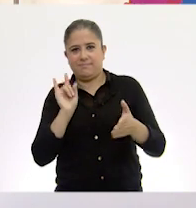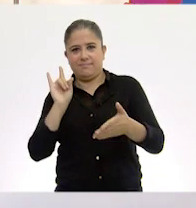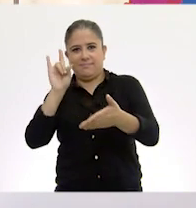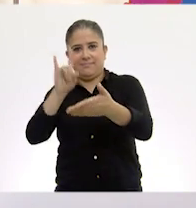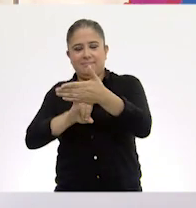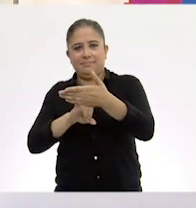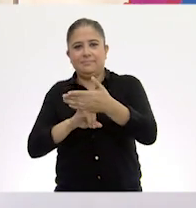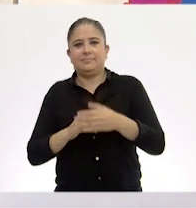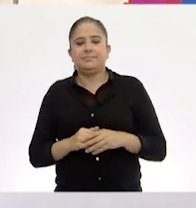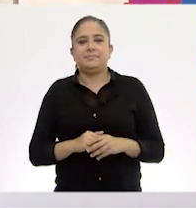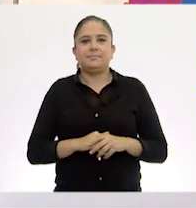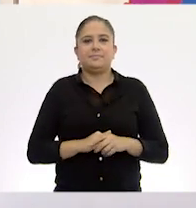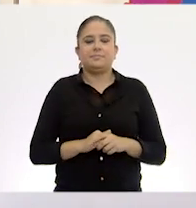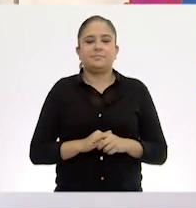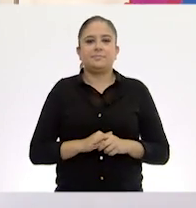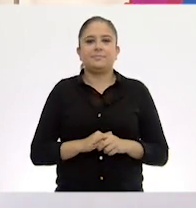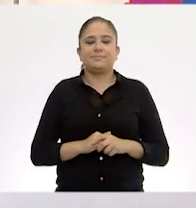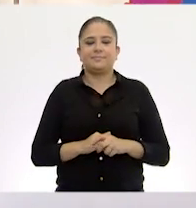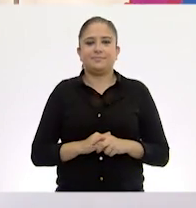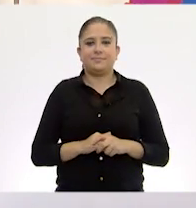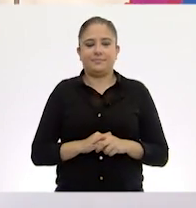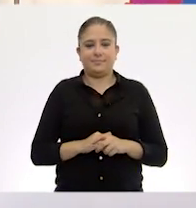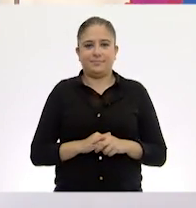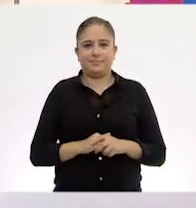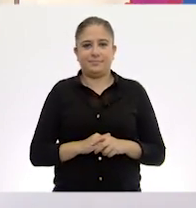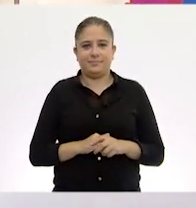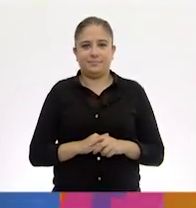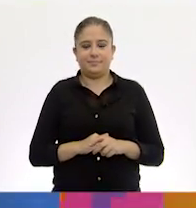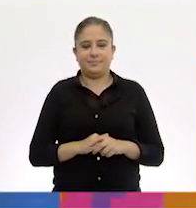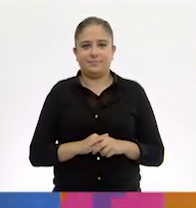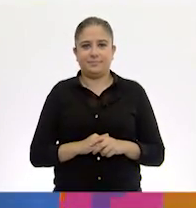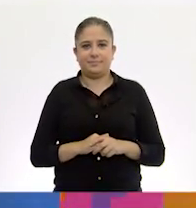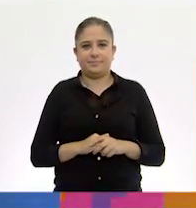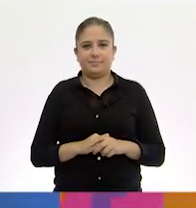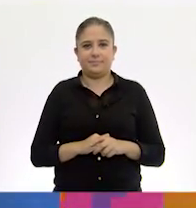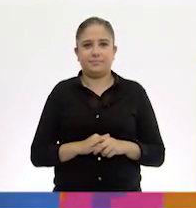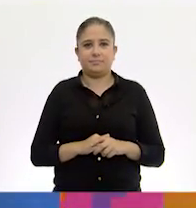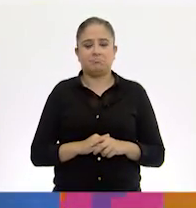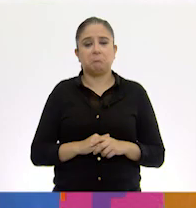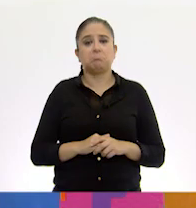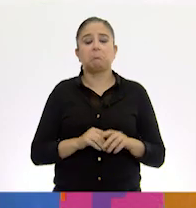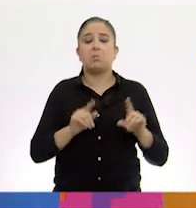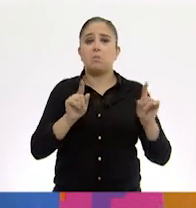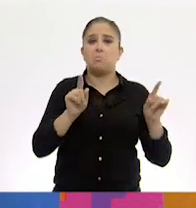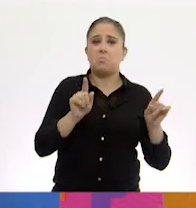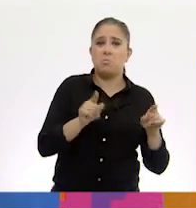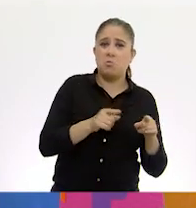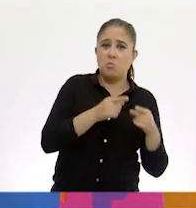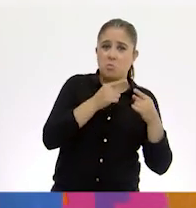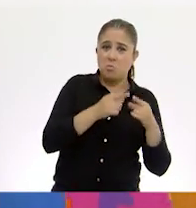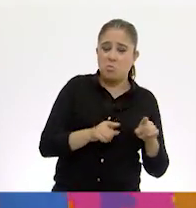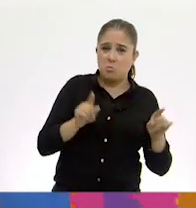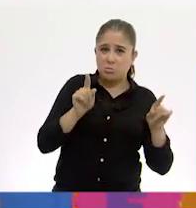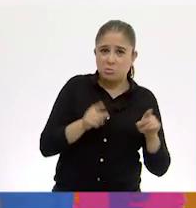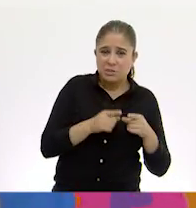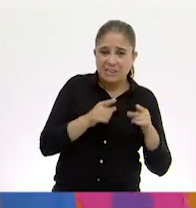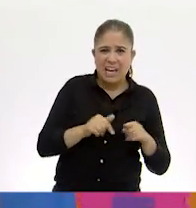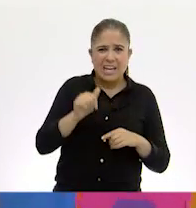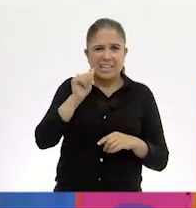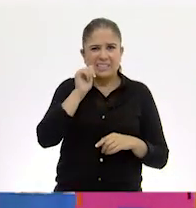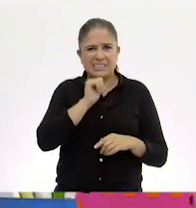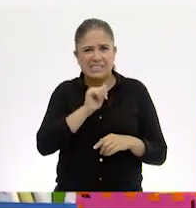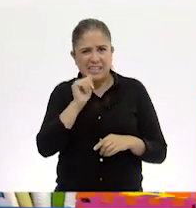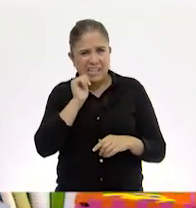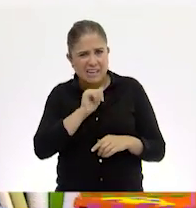frase. De nuestra algunas frase. Algunas notas son bajas. Algunas notas como son bajas. Como la música, pero siempre